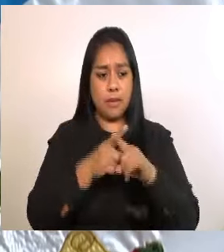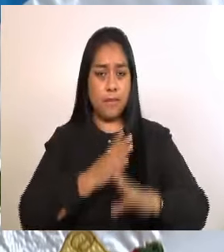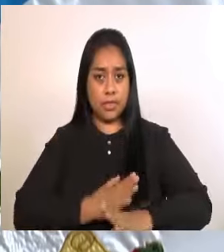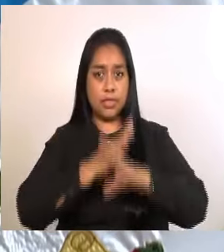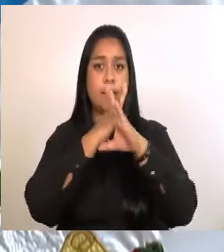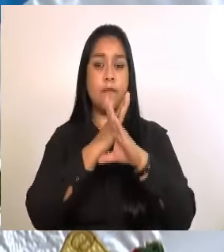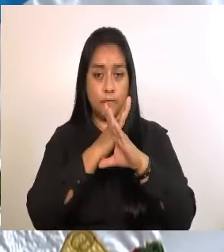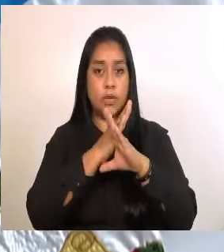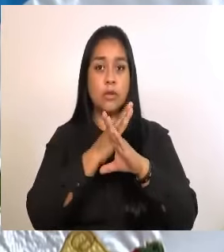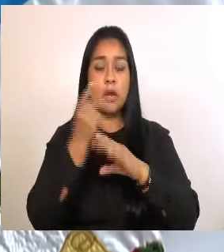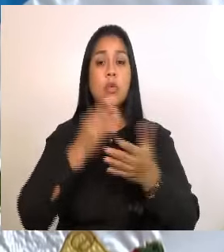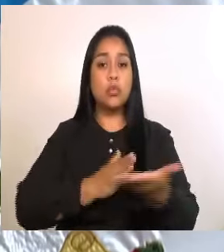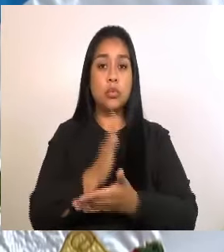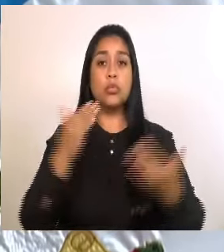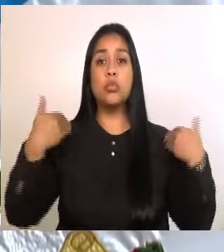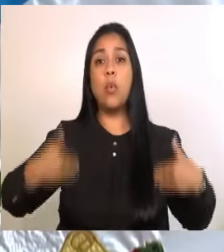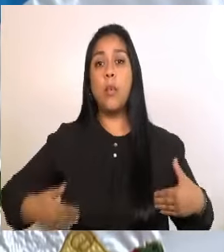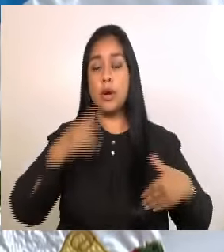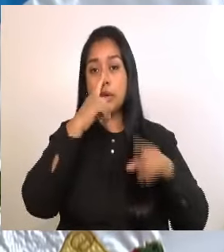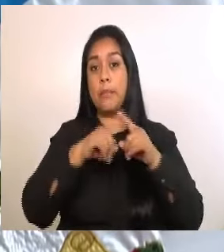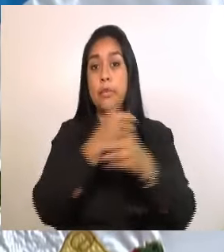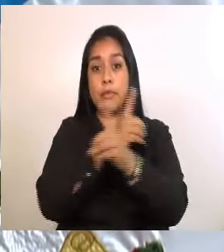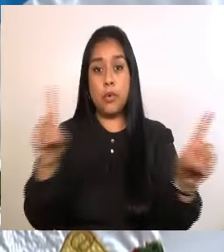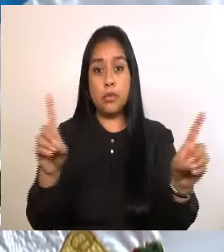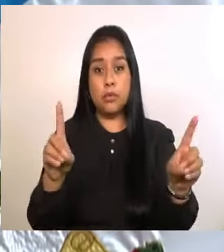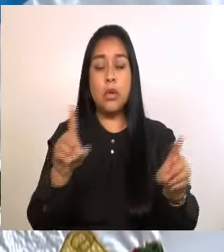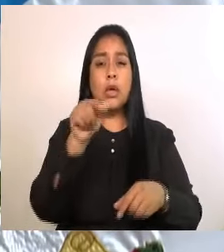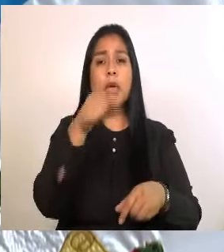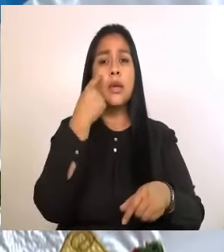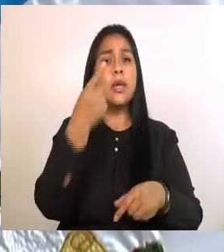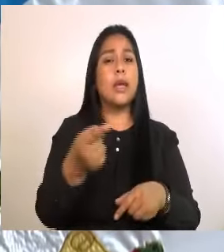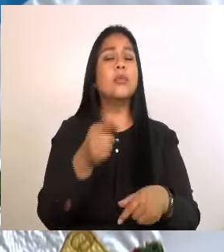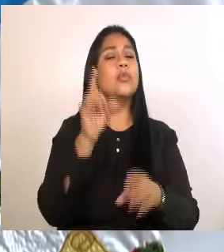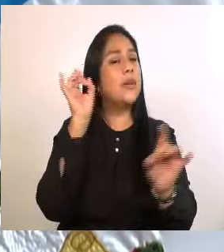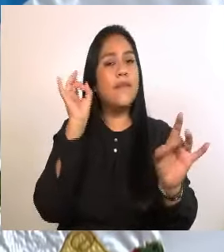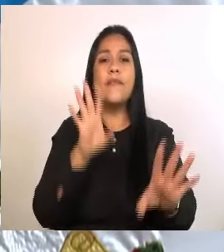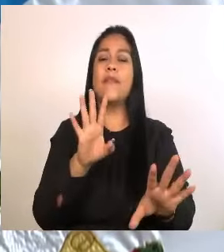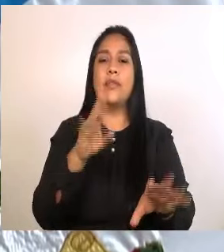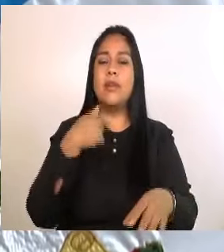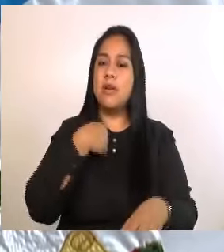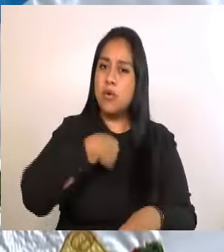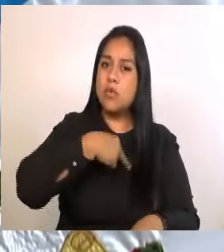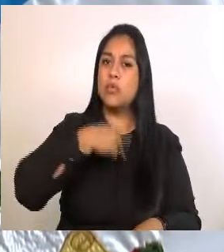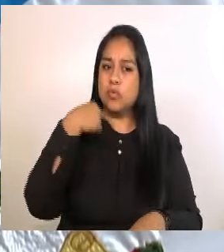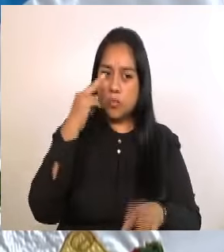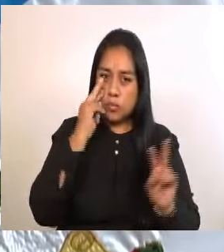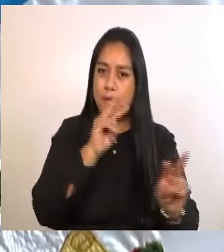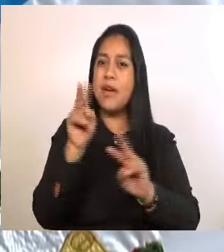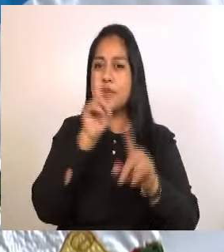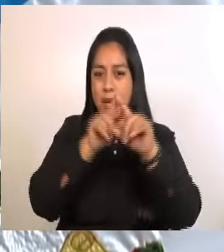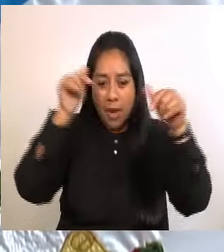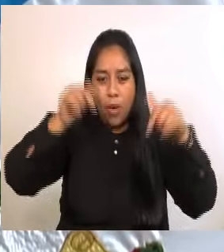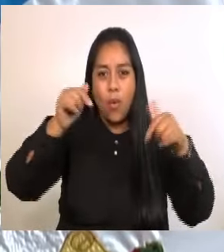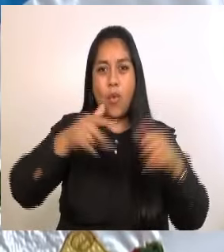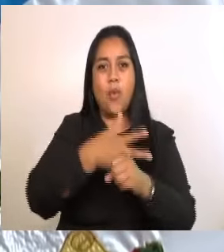defienden de los derechos humanos y la democracia, y eso es precisamente lo que hemos visto aquí hoy